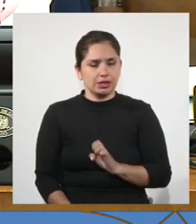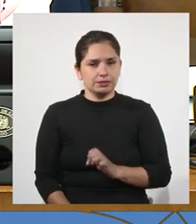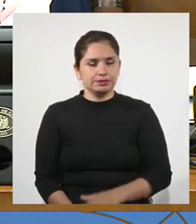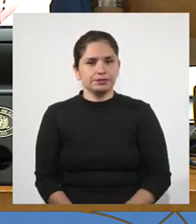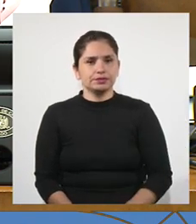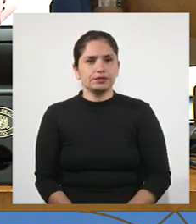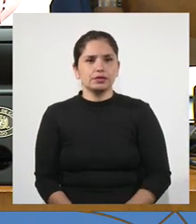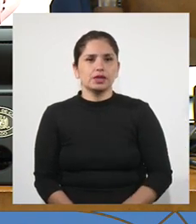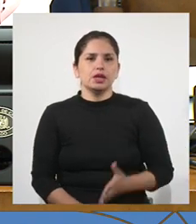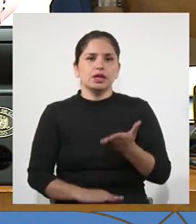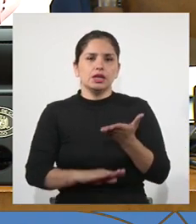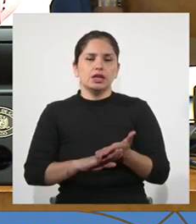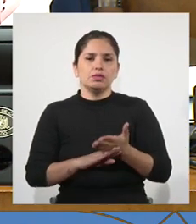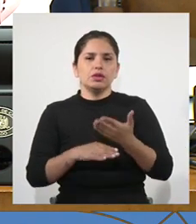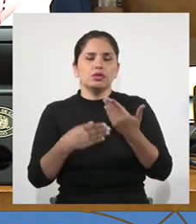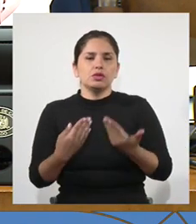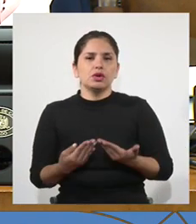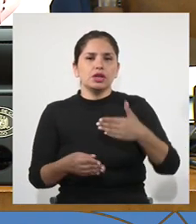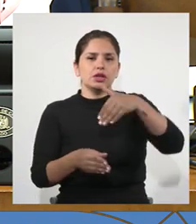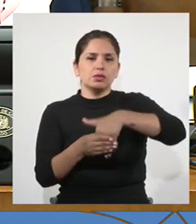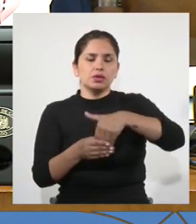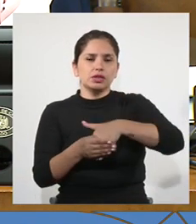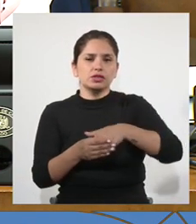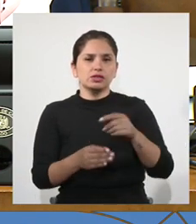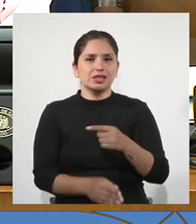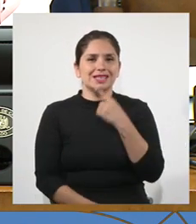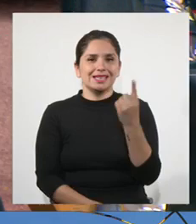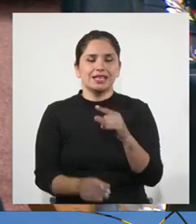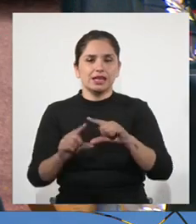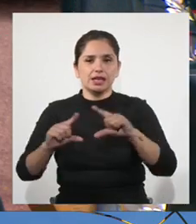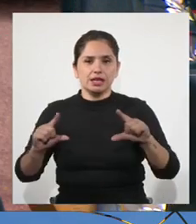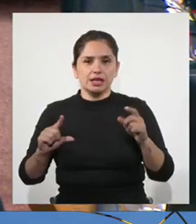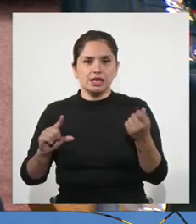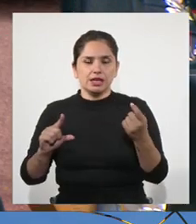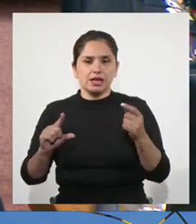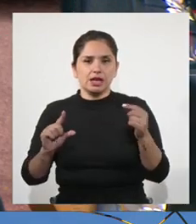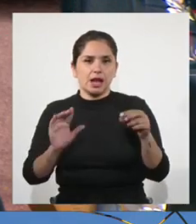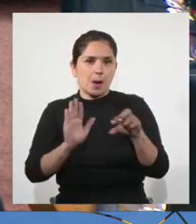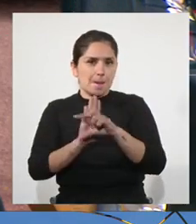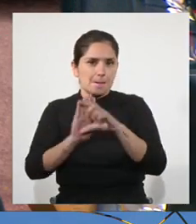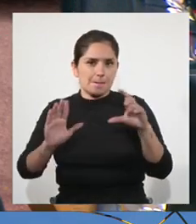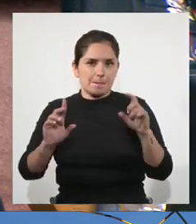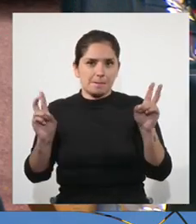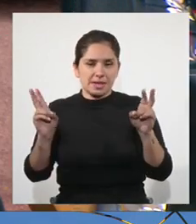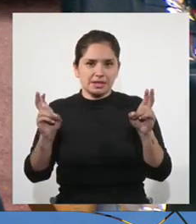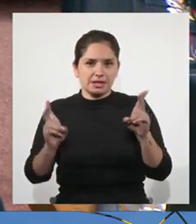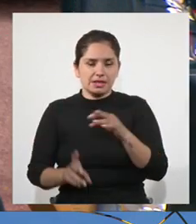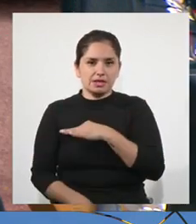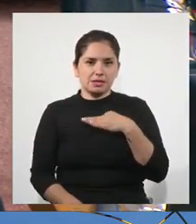Presidente, le pido que podamos poner en votación en general la partida. La verdad, yo no puedo votar favorablemente la partida